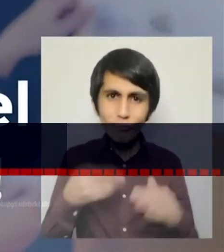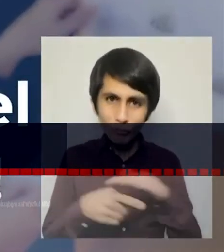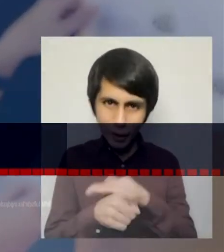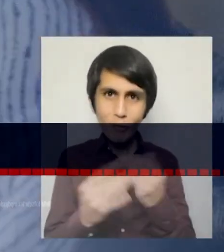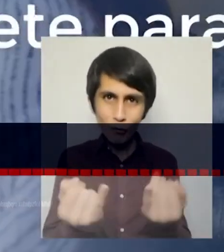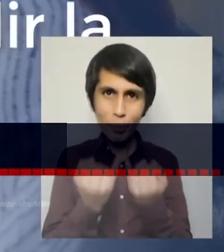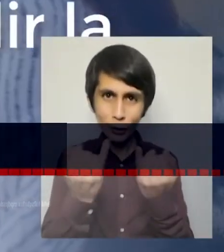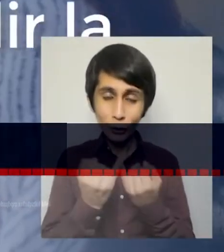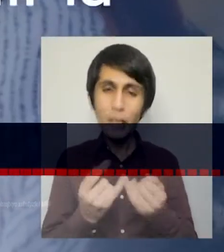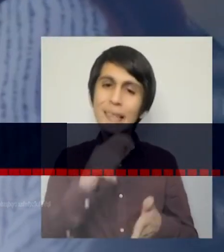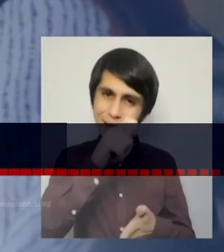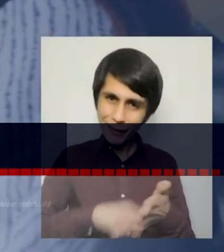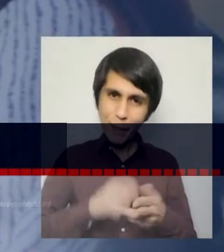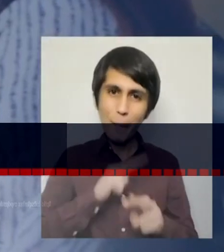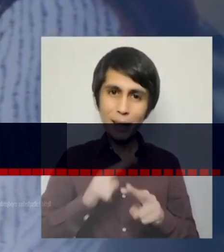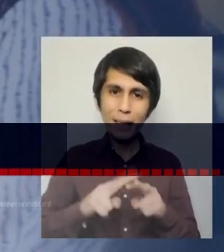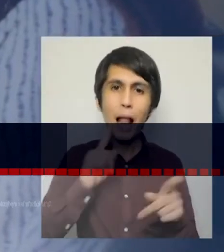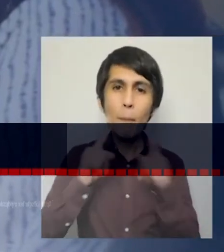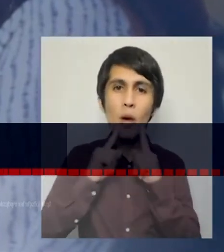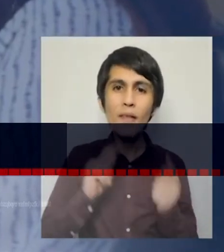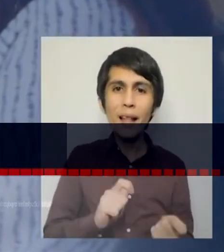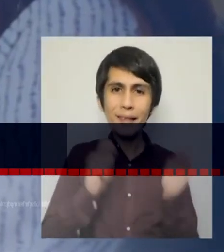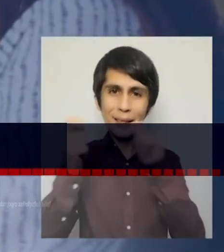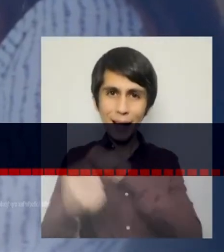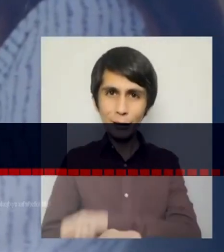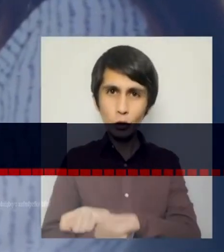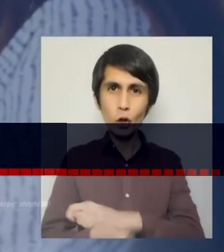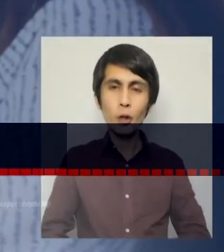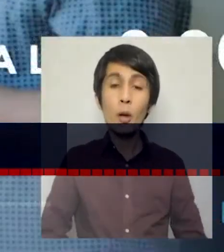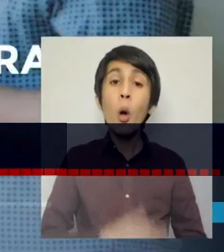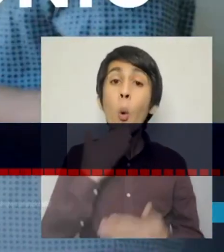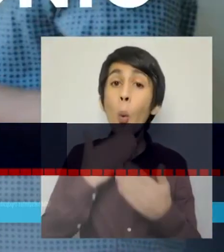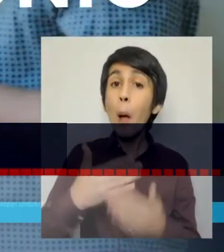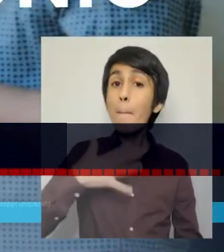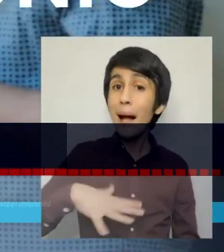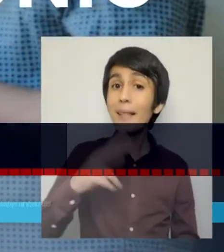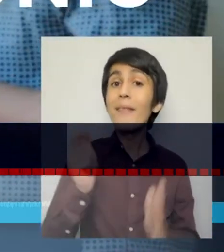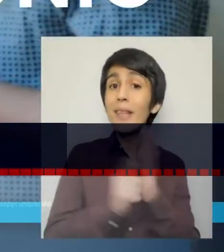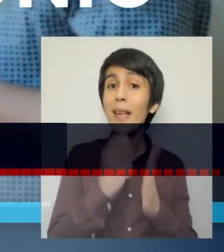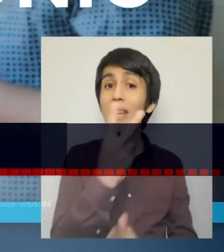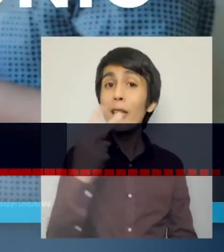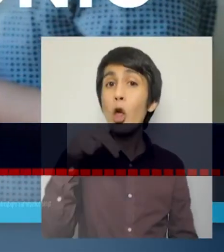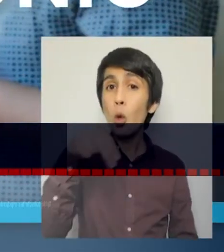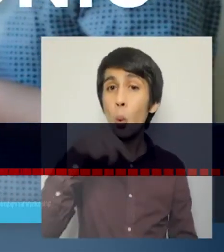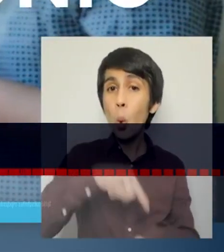Educación ha dispuesto de manera gratuita dos preuniversitarios online